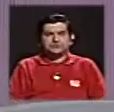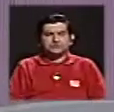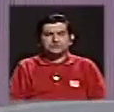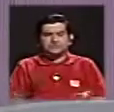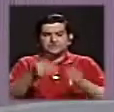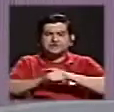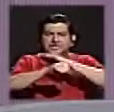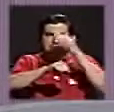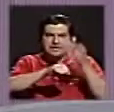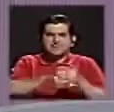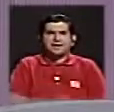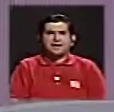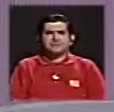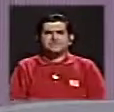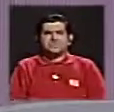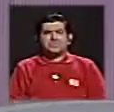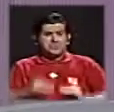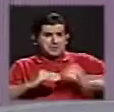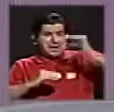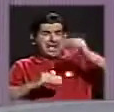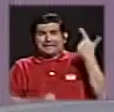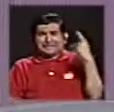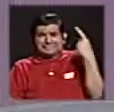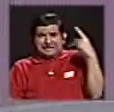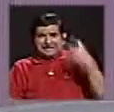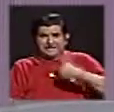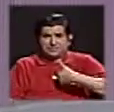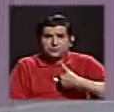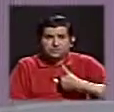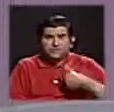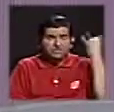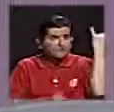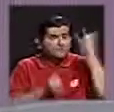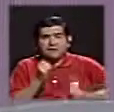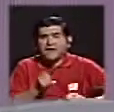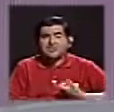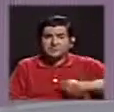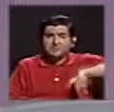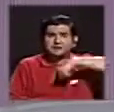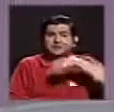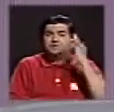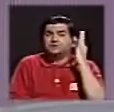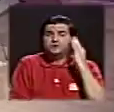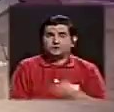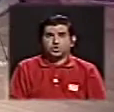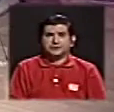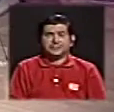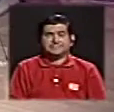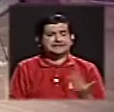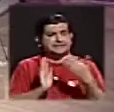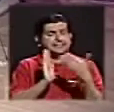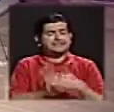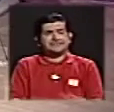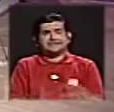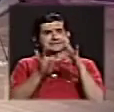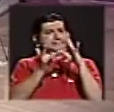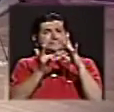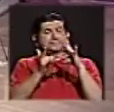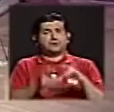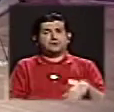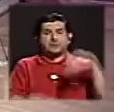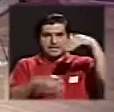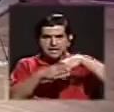de embarazos con altos riesgos. Entonces, al final de cuentas, somos nosotras las que somos las más afectadas. Y dentro de